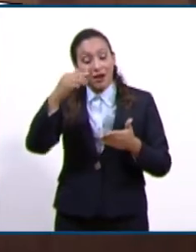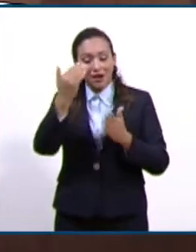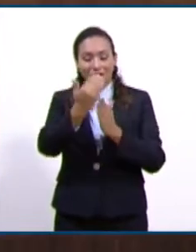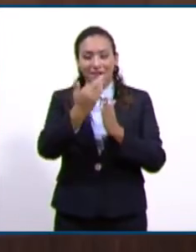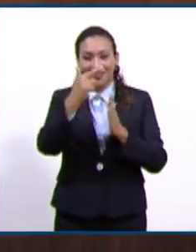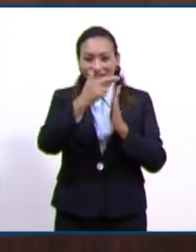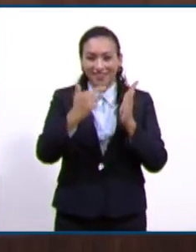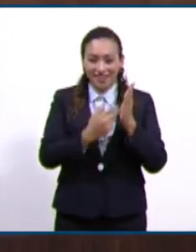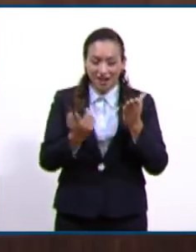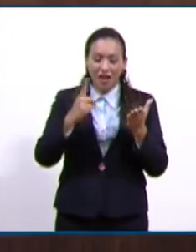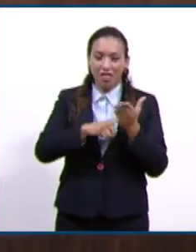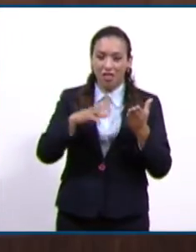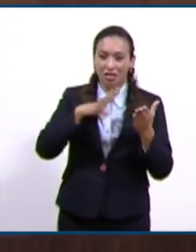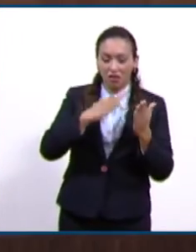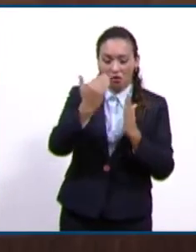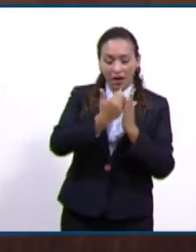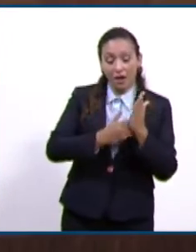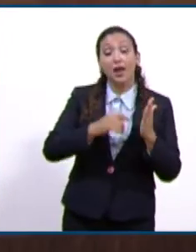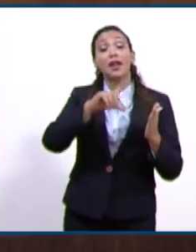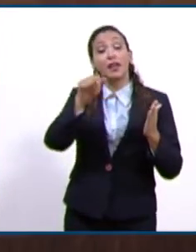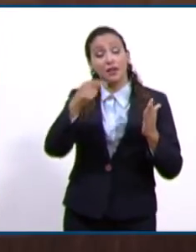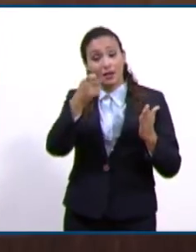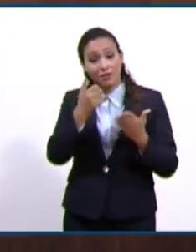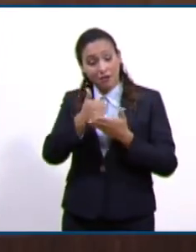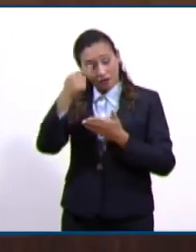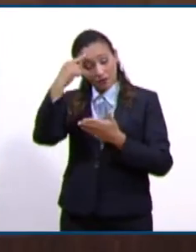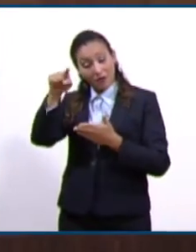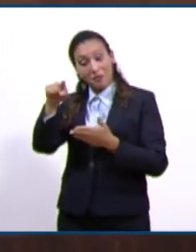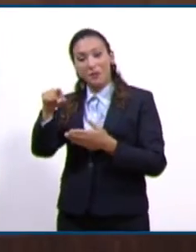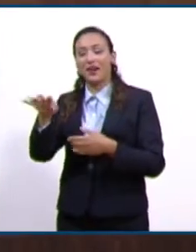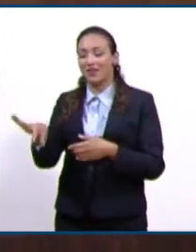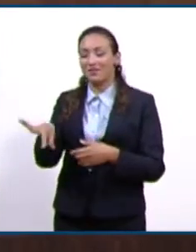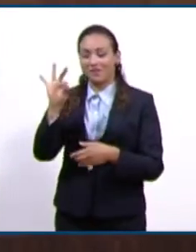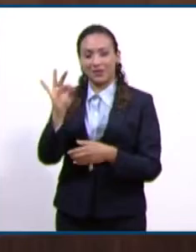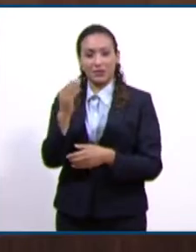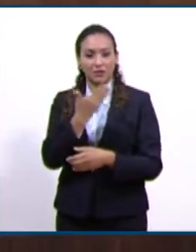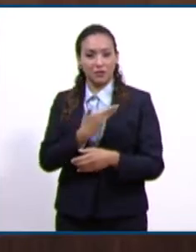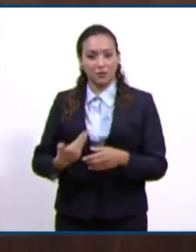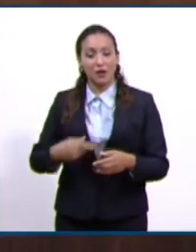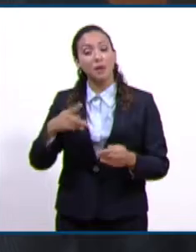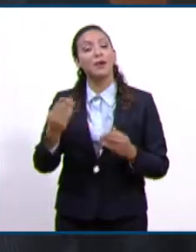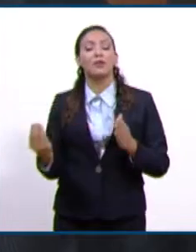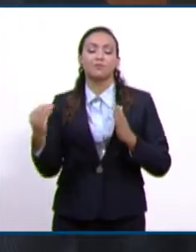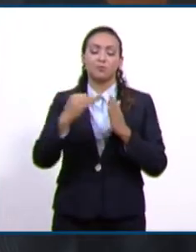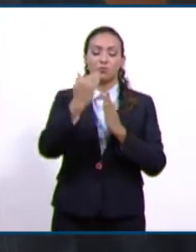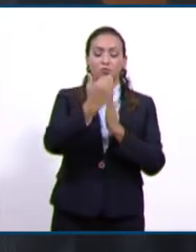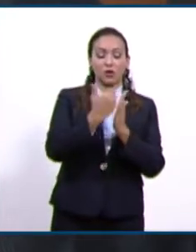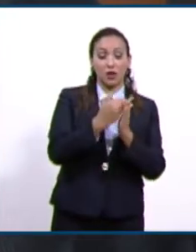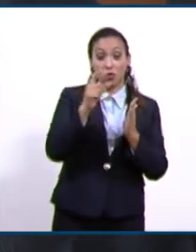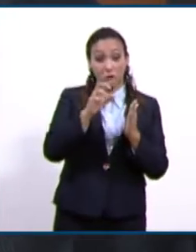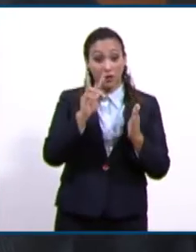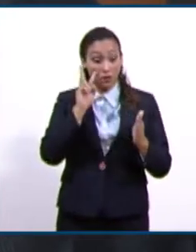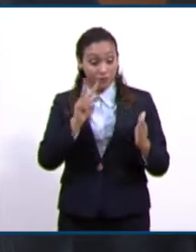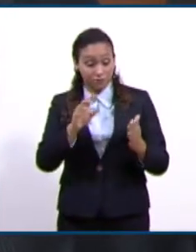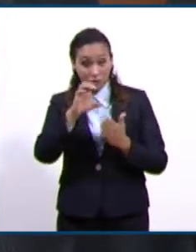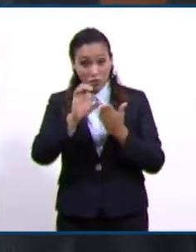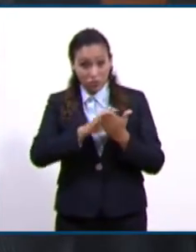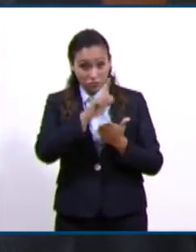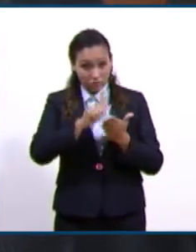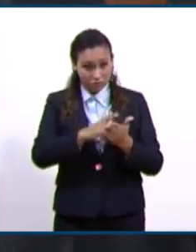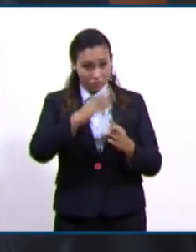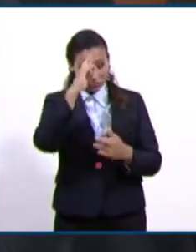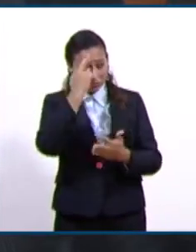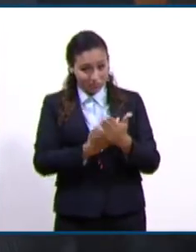la que se incluyan todas las resoluciones definitivas en las que se hayan determinado la violación a los principios constitucionales que rigen